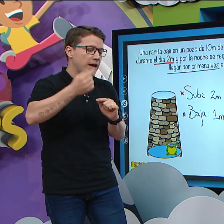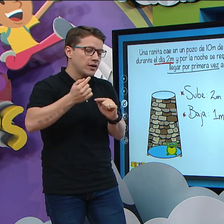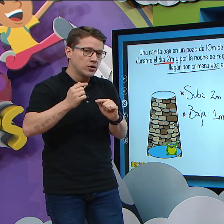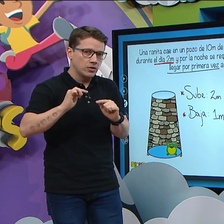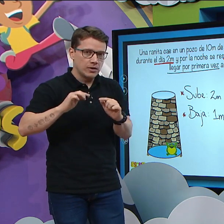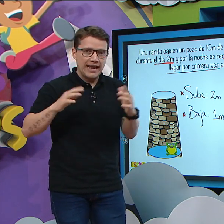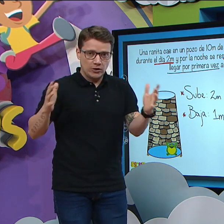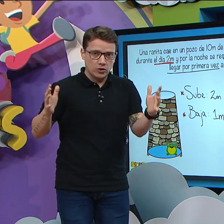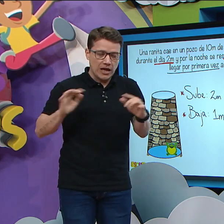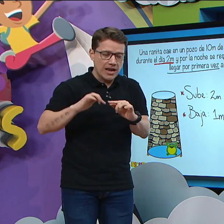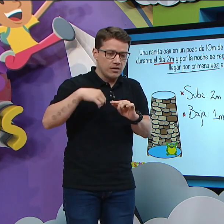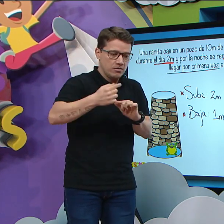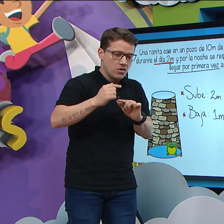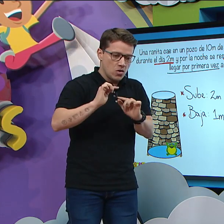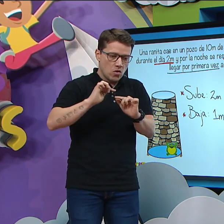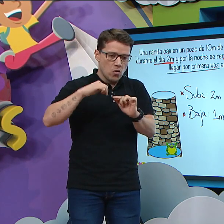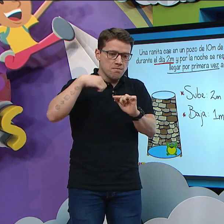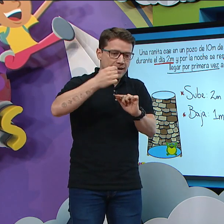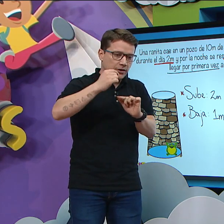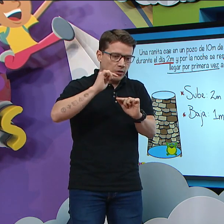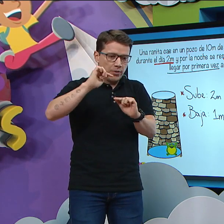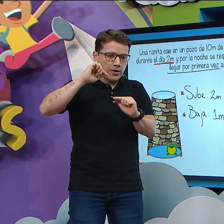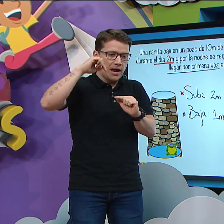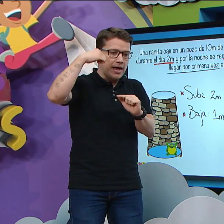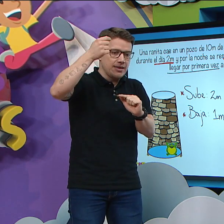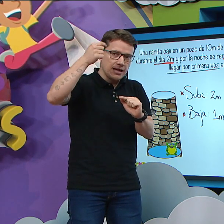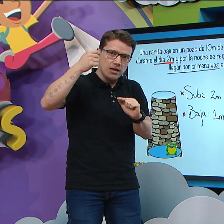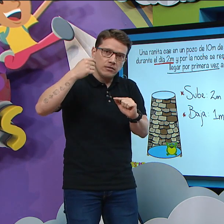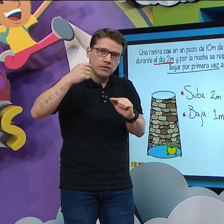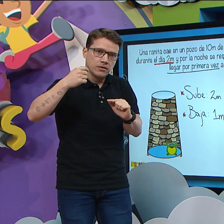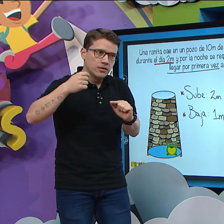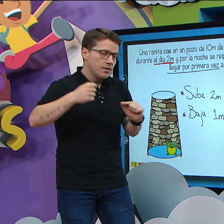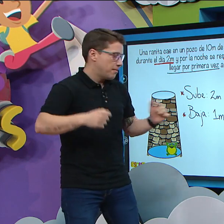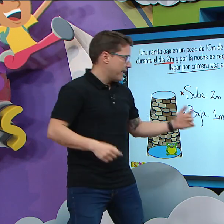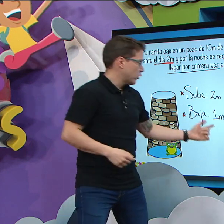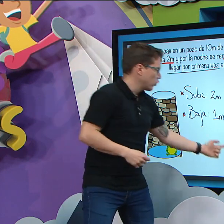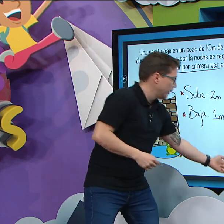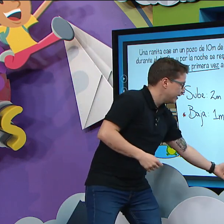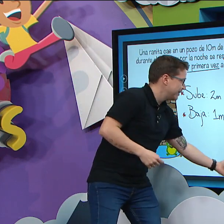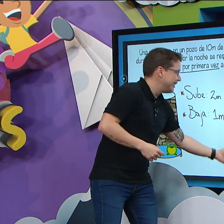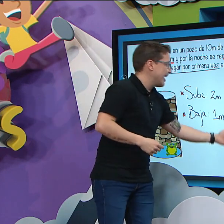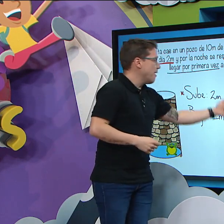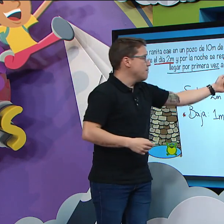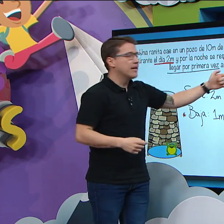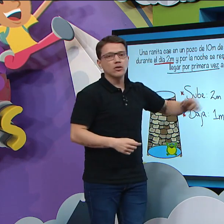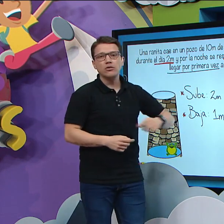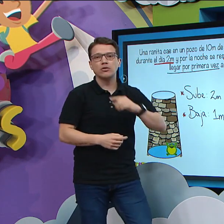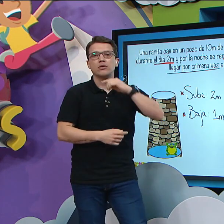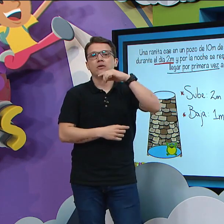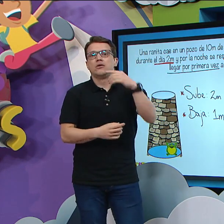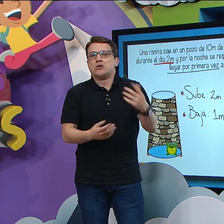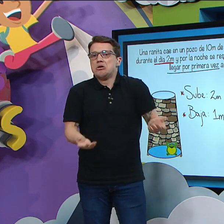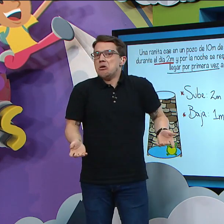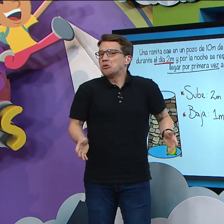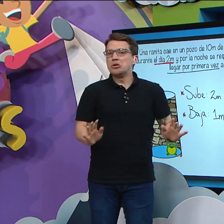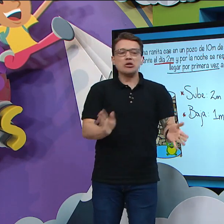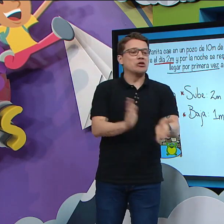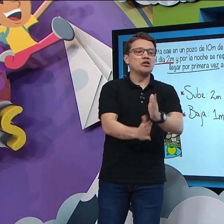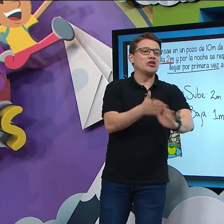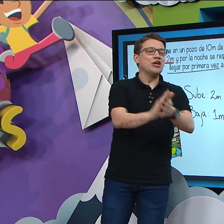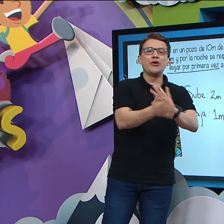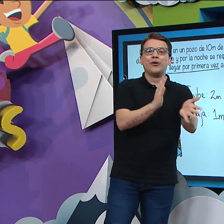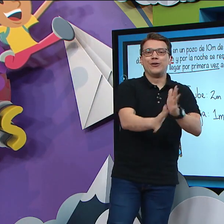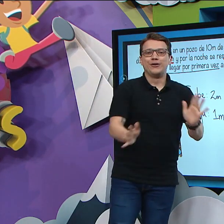ir subiendo en total 1 metro por cada día, para subir 10 metros, tú